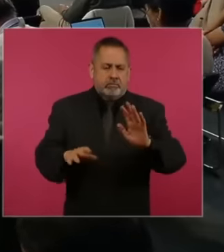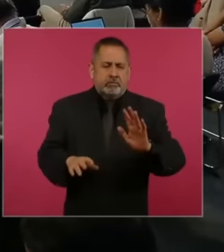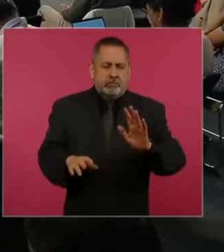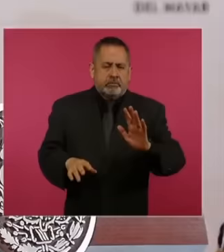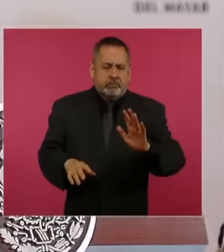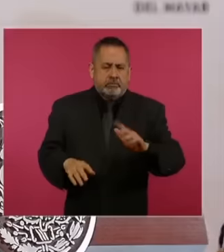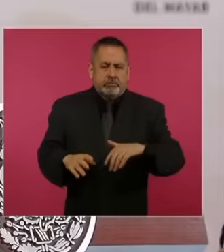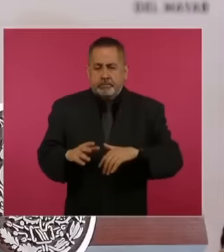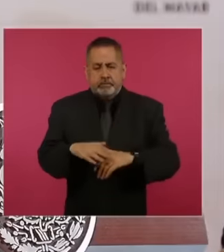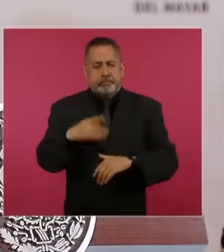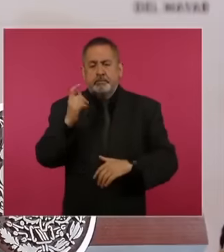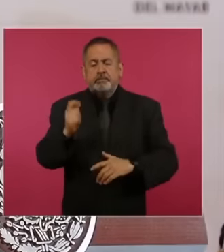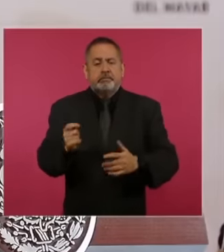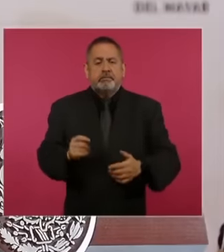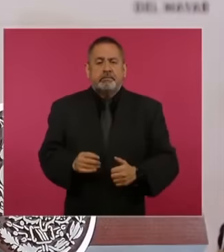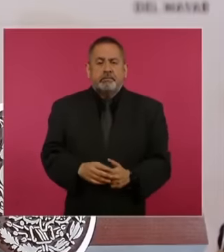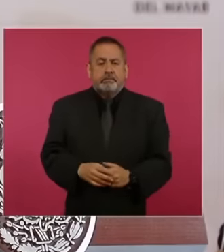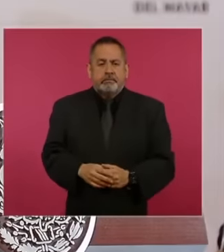porque